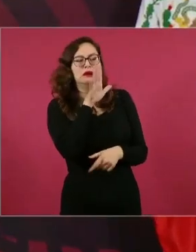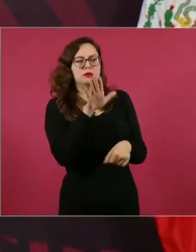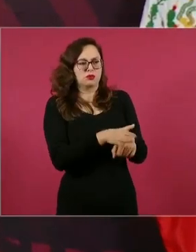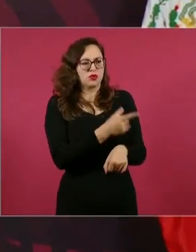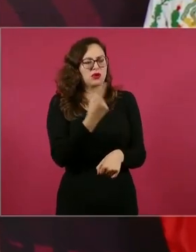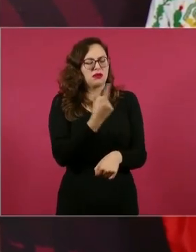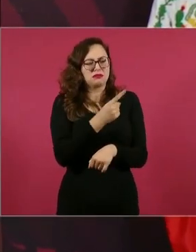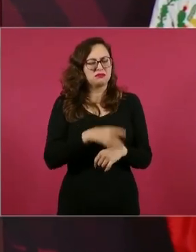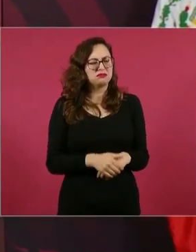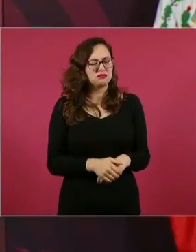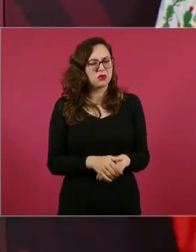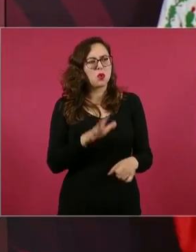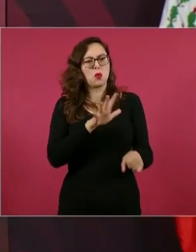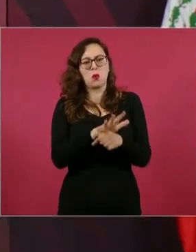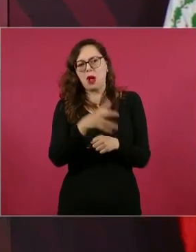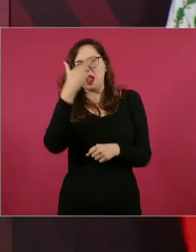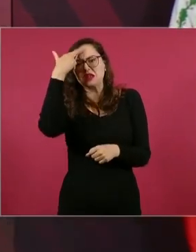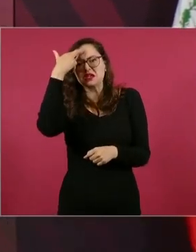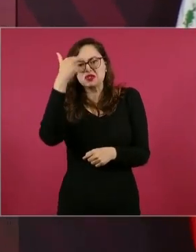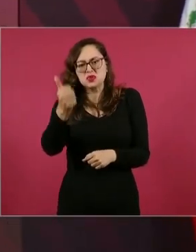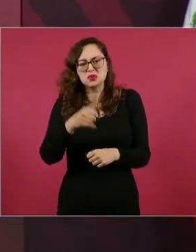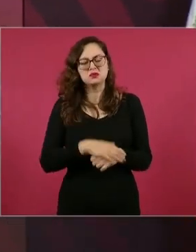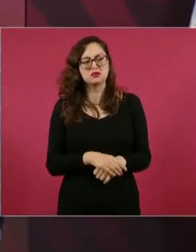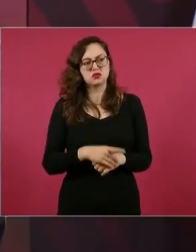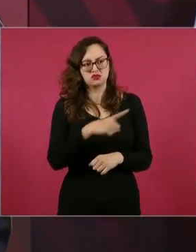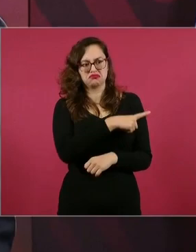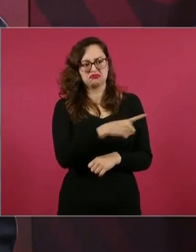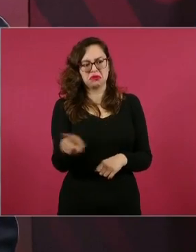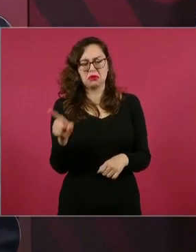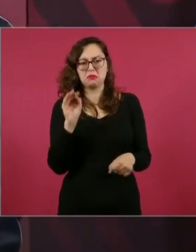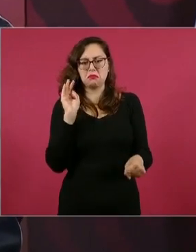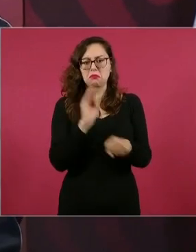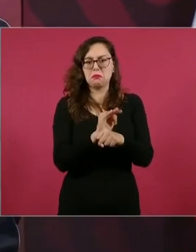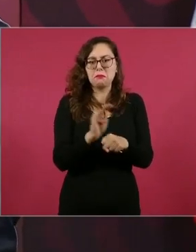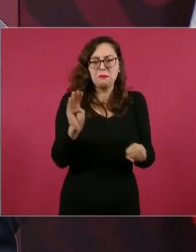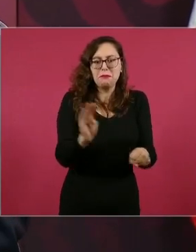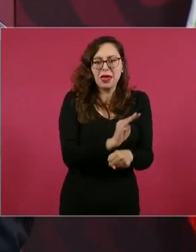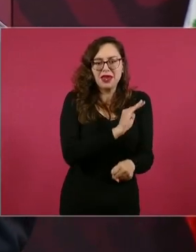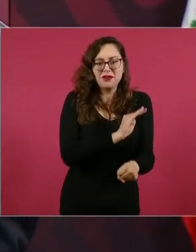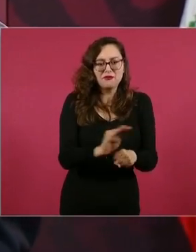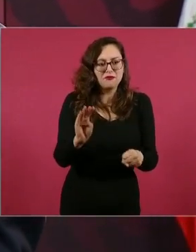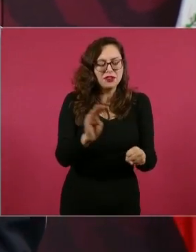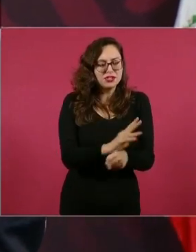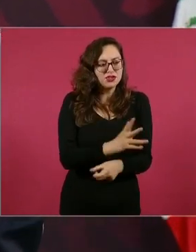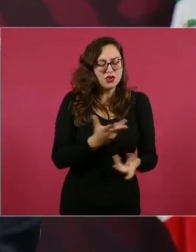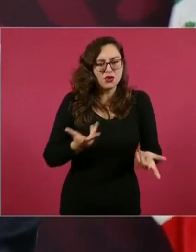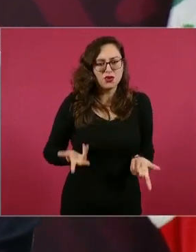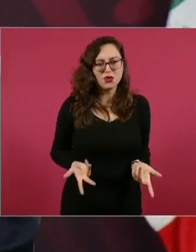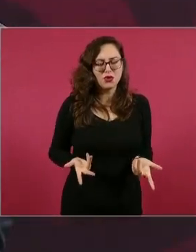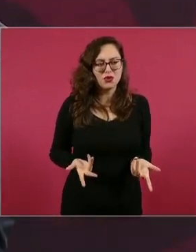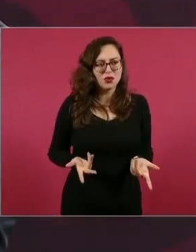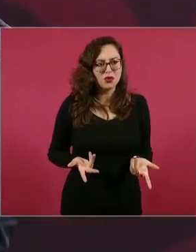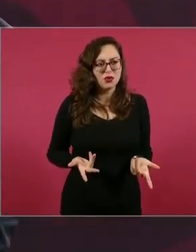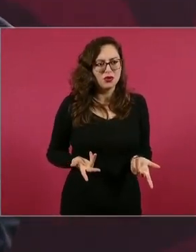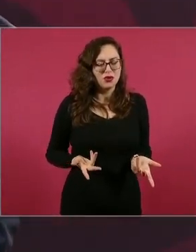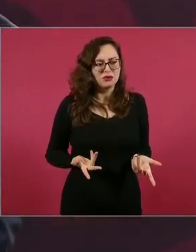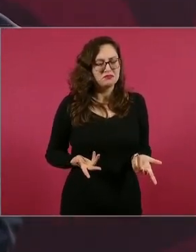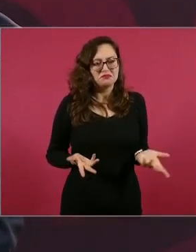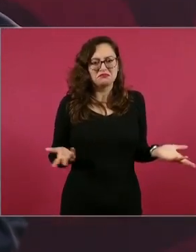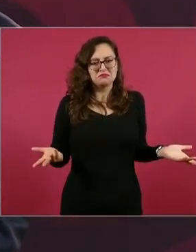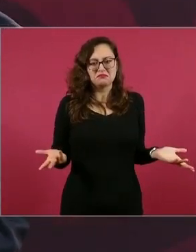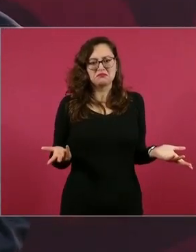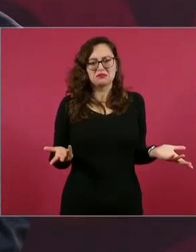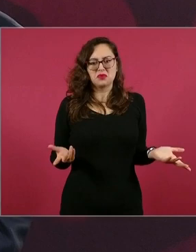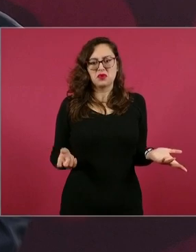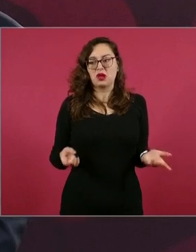de ustedes no es en contra de los trabajadores es eh